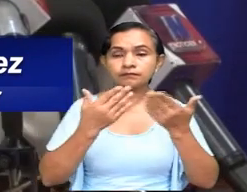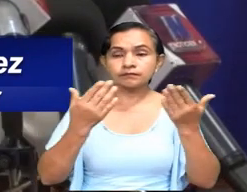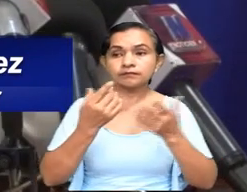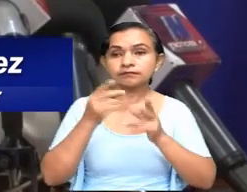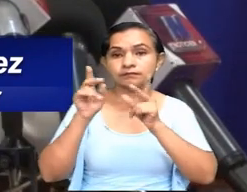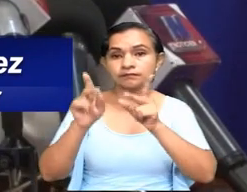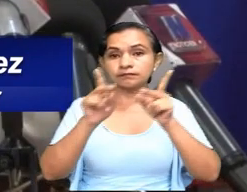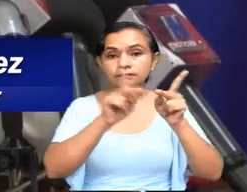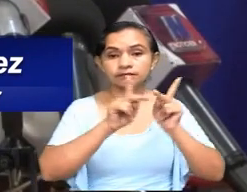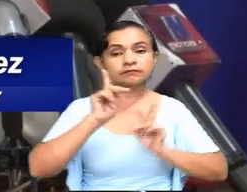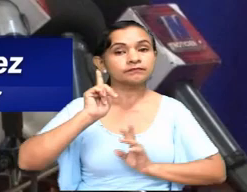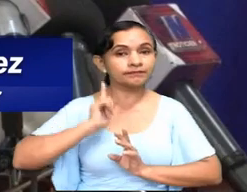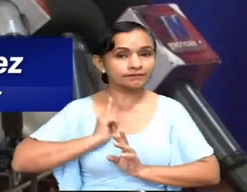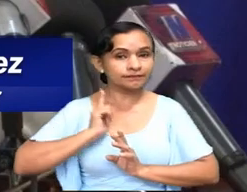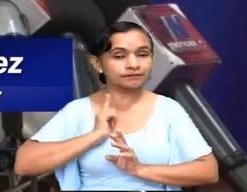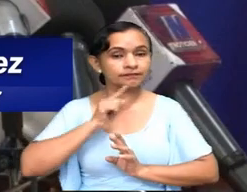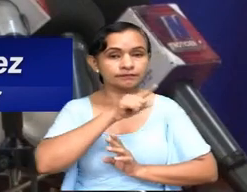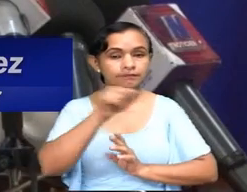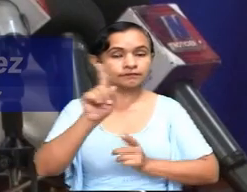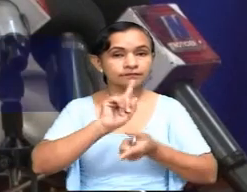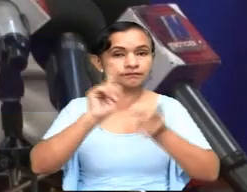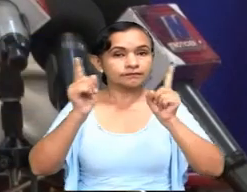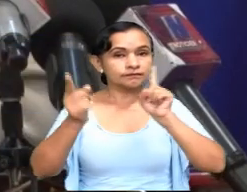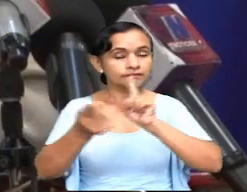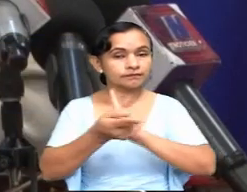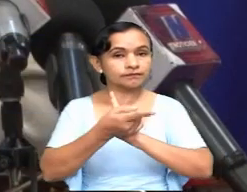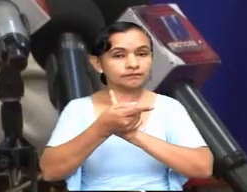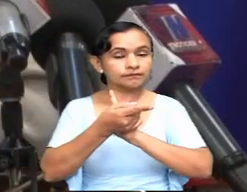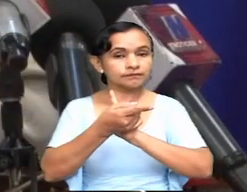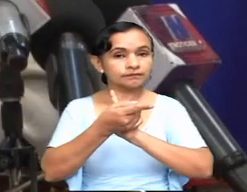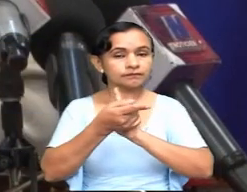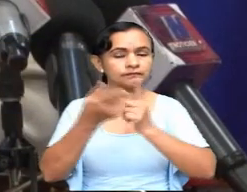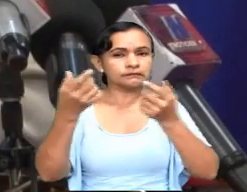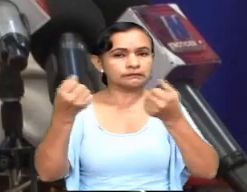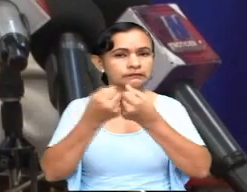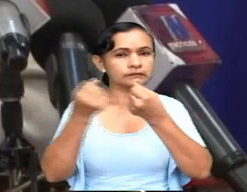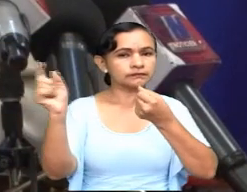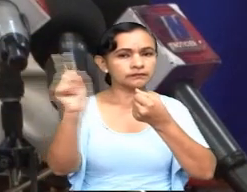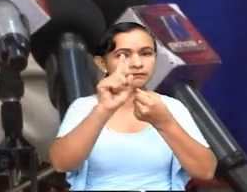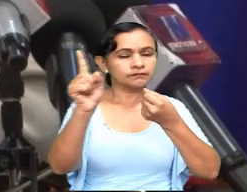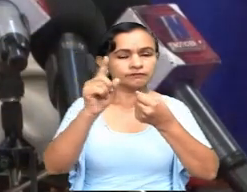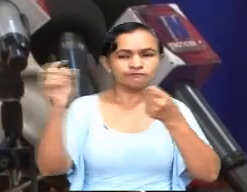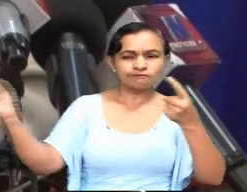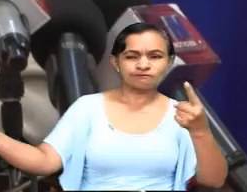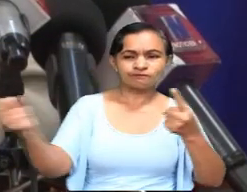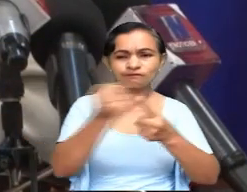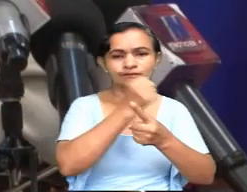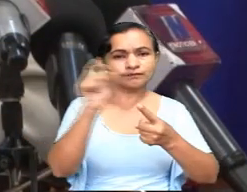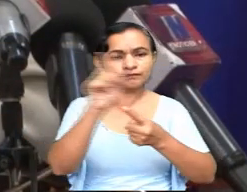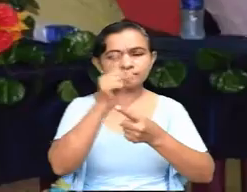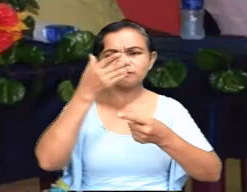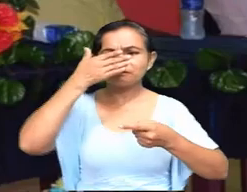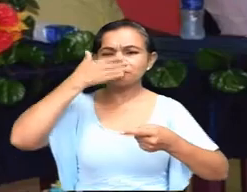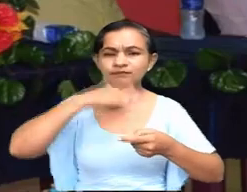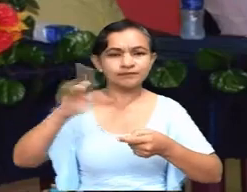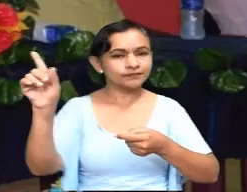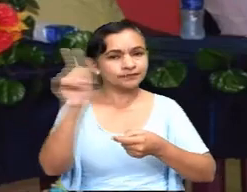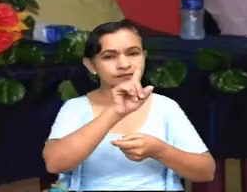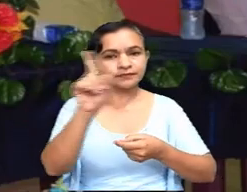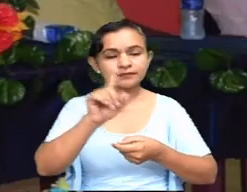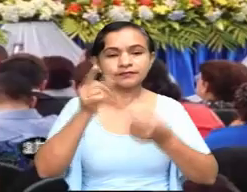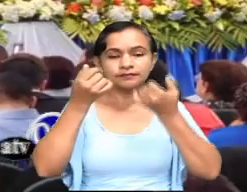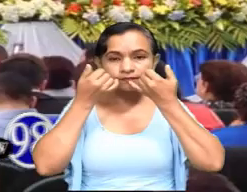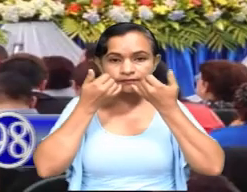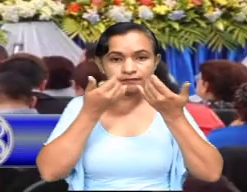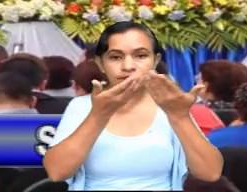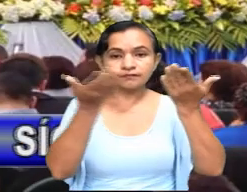la asuman superen estadios de agresión, violencia o crueldad. En este informe se